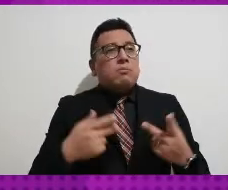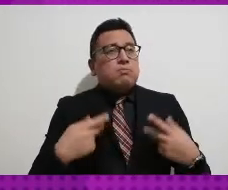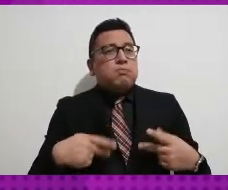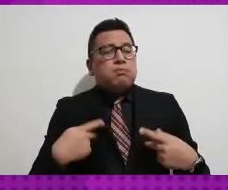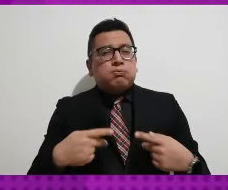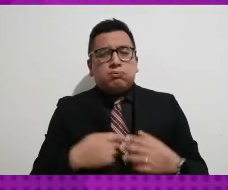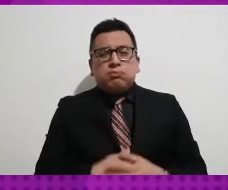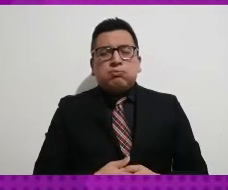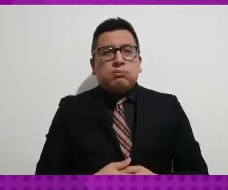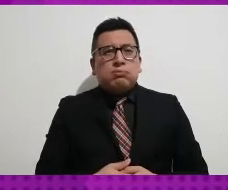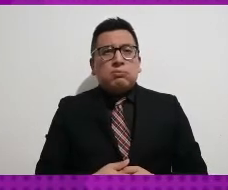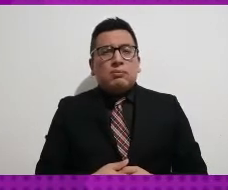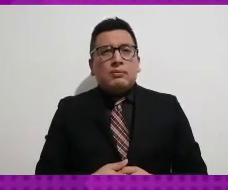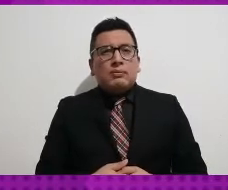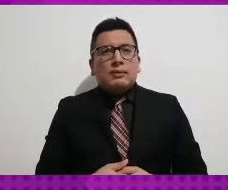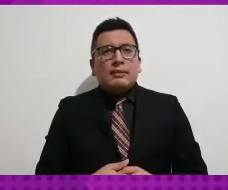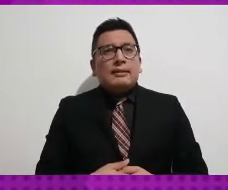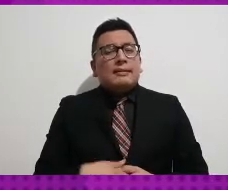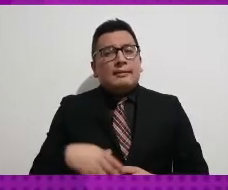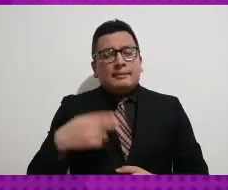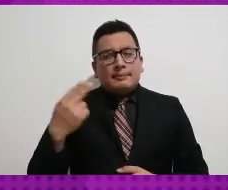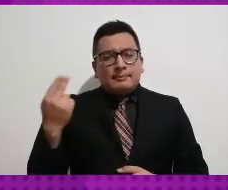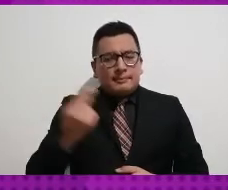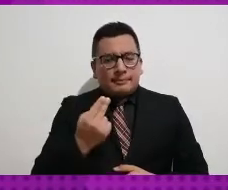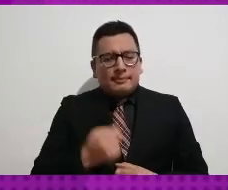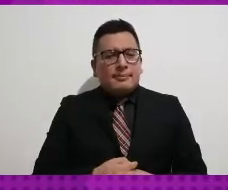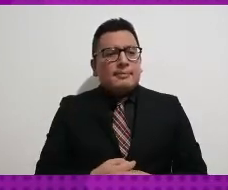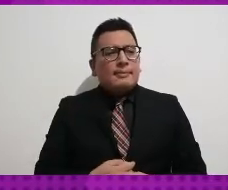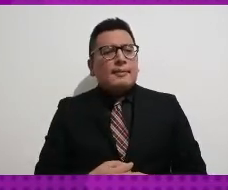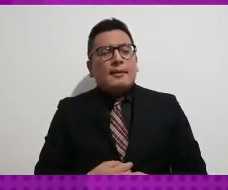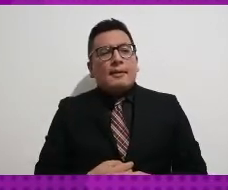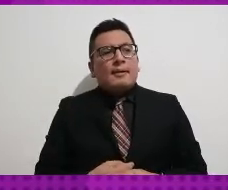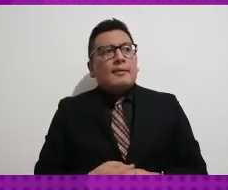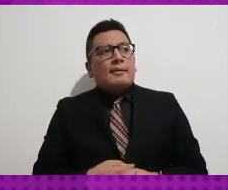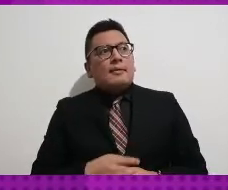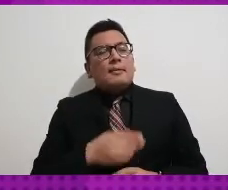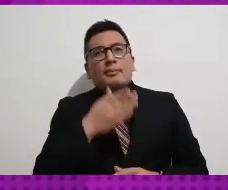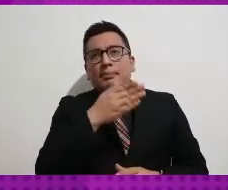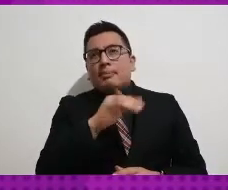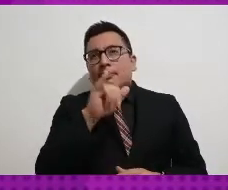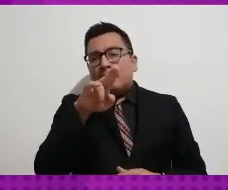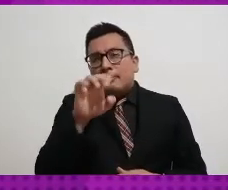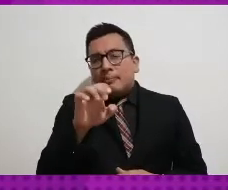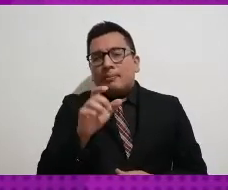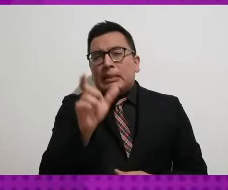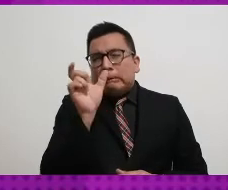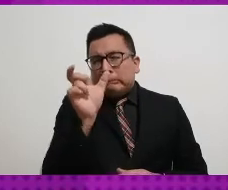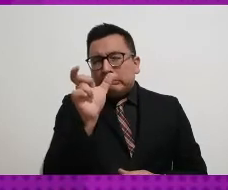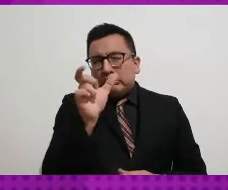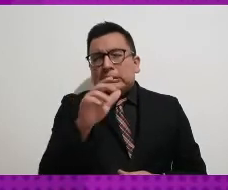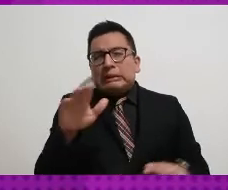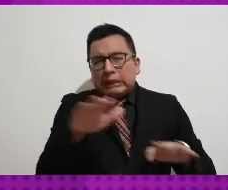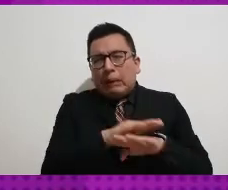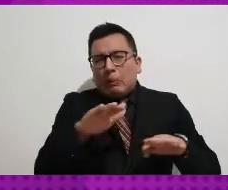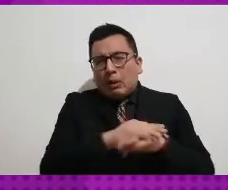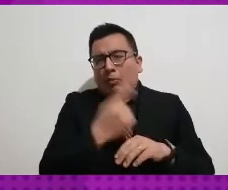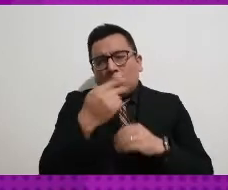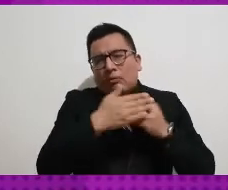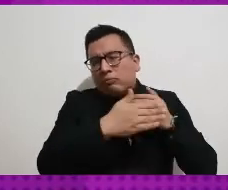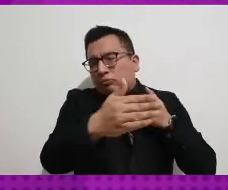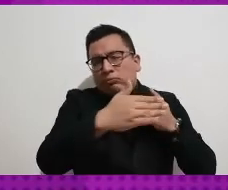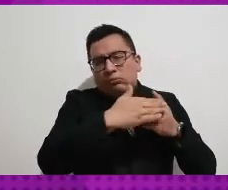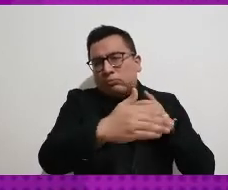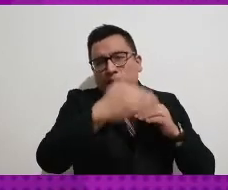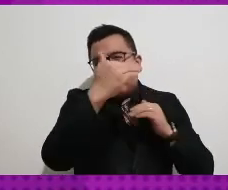renovar su tarjeta, su credencial de lector. Bueno, es sabido que tienen una vigencia determinada y habrá